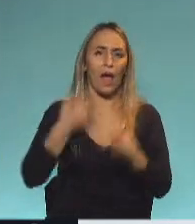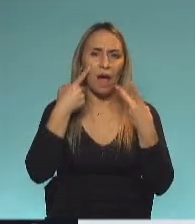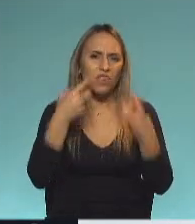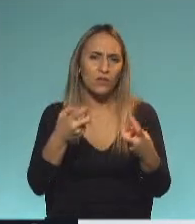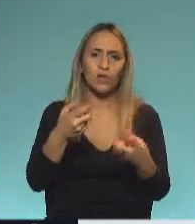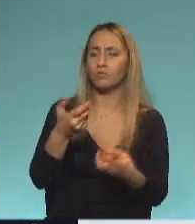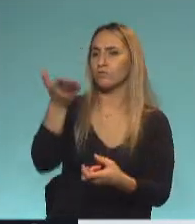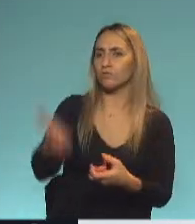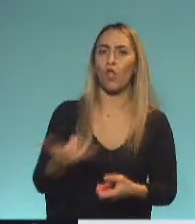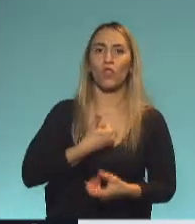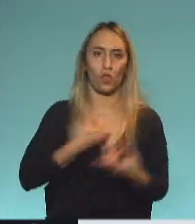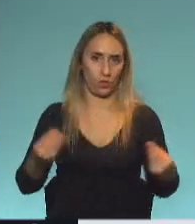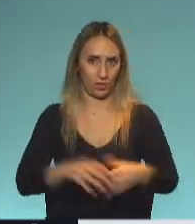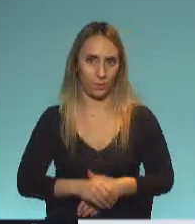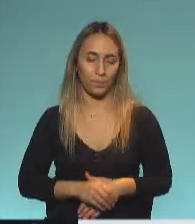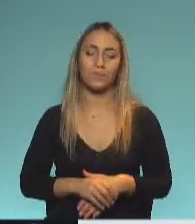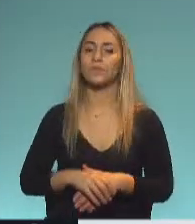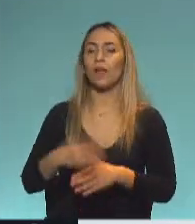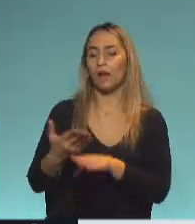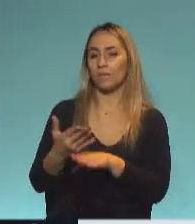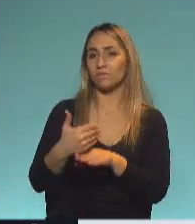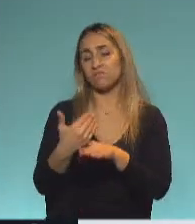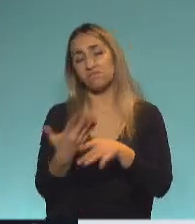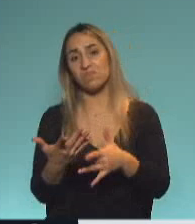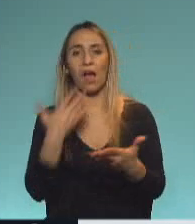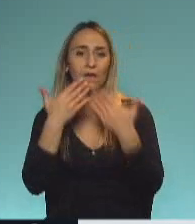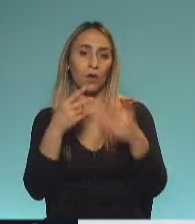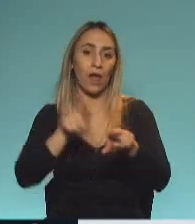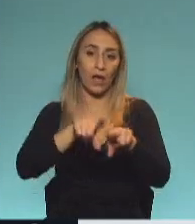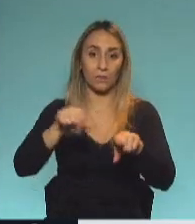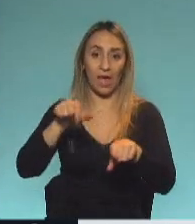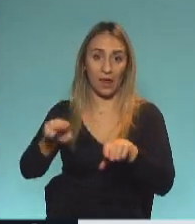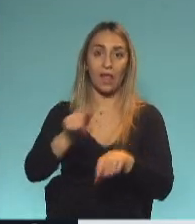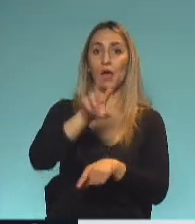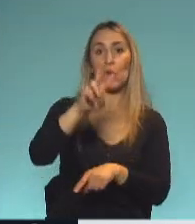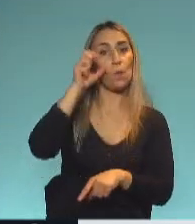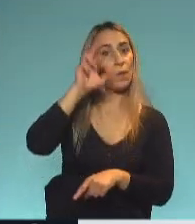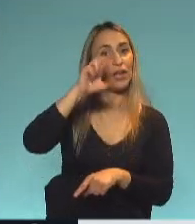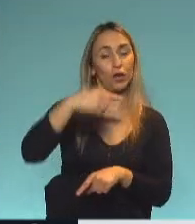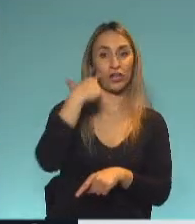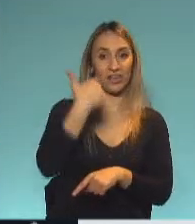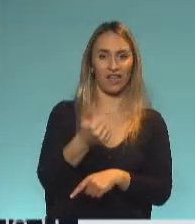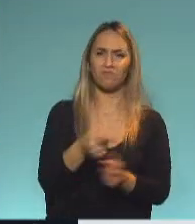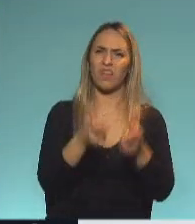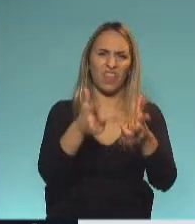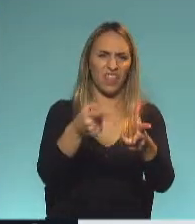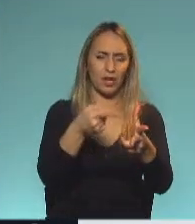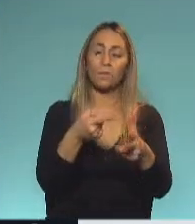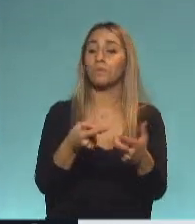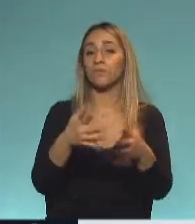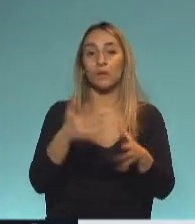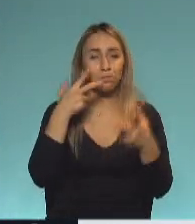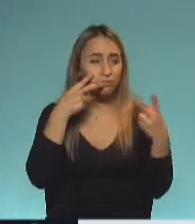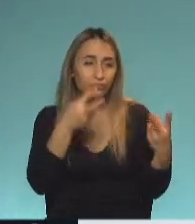Más temprano dialogamos con Verónica, su hermana, y esto nos decía al respecto. Y bueno, el resultado por el momento se dio